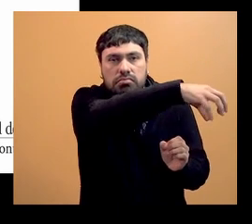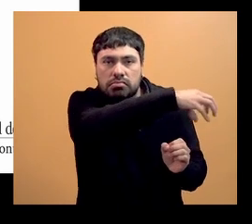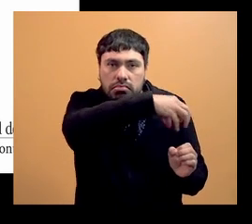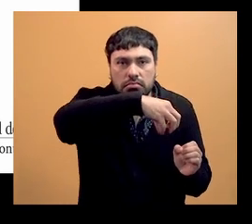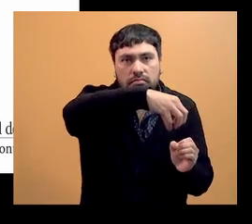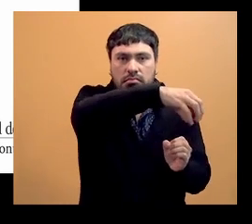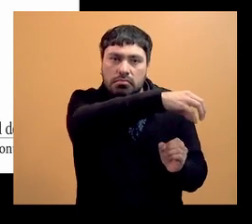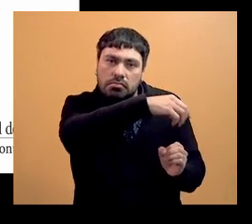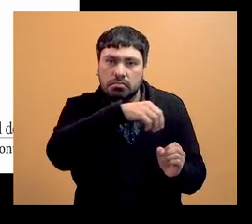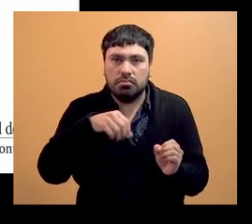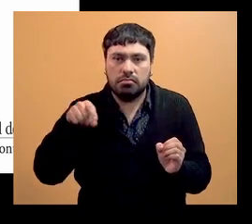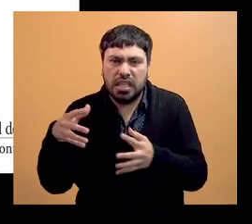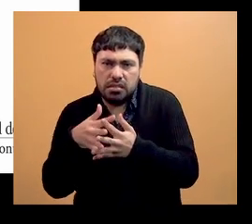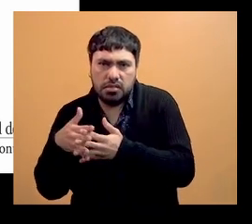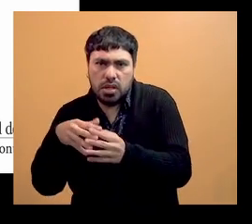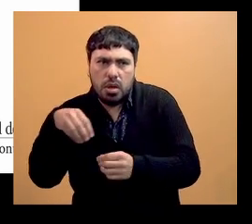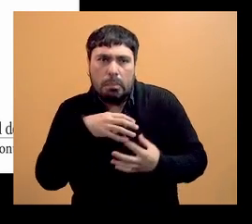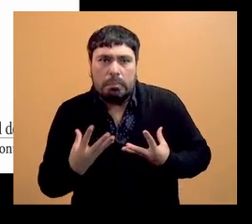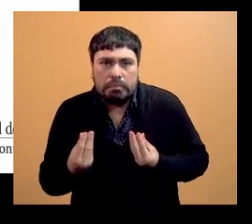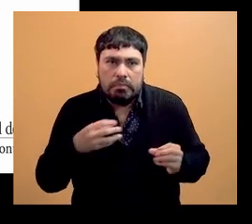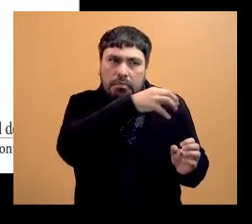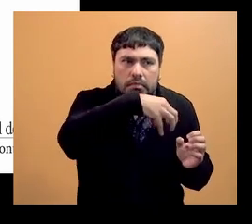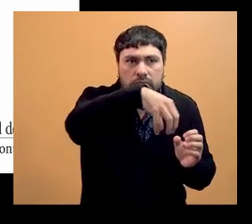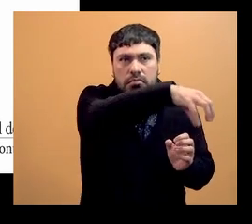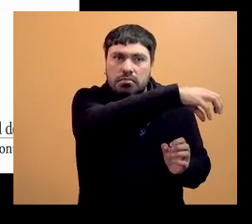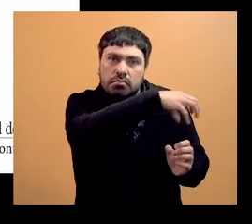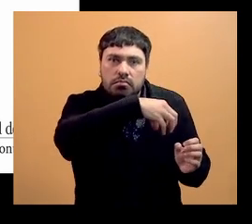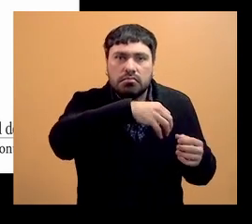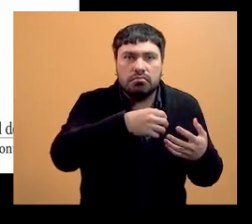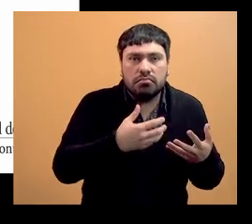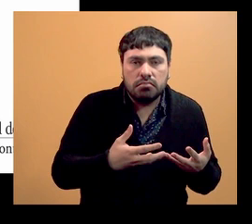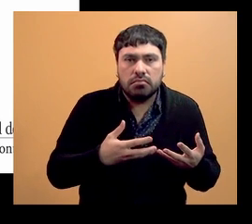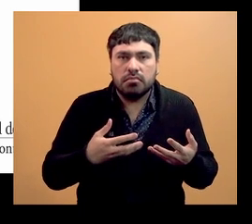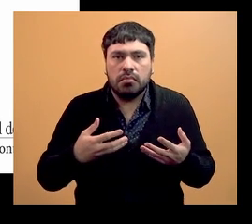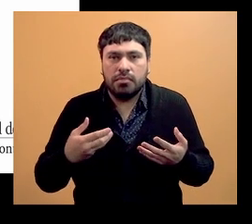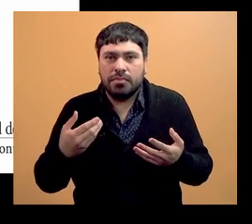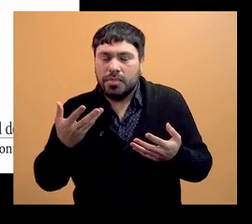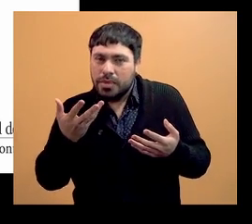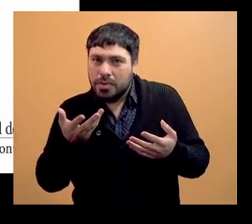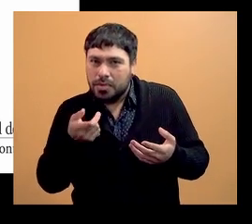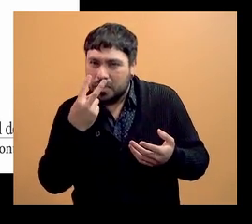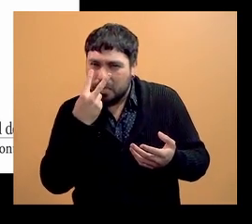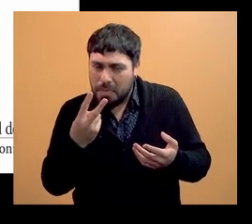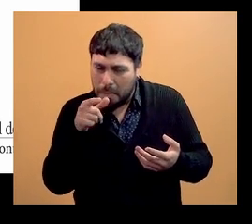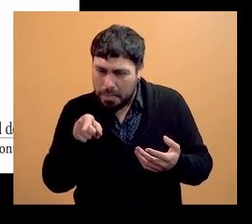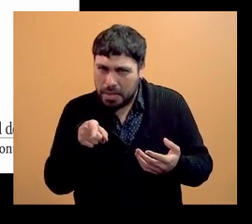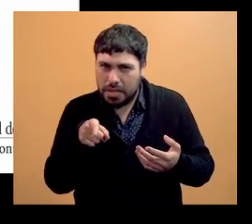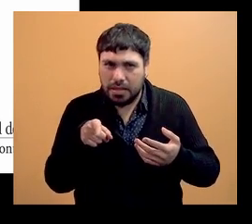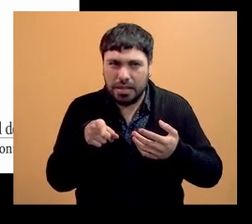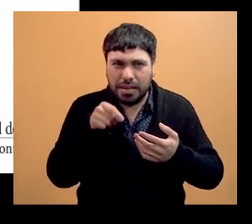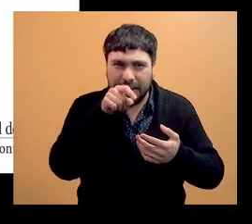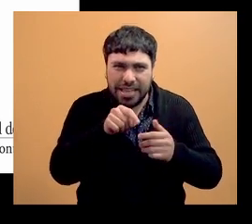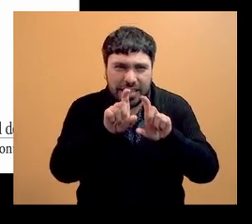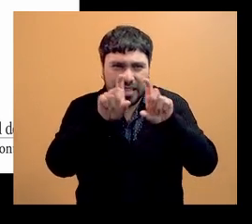día, sino que al parecer en la parte de abajo están reporteando el tiroteo a una persona donde al parecer está involucrada la policía, así